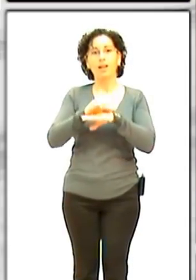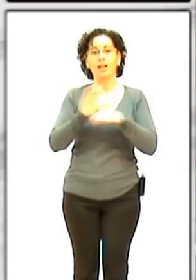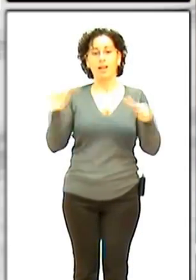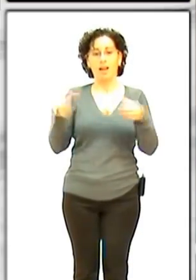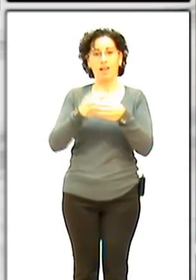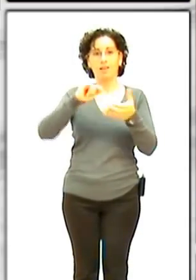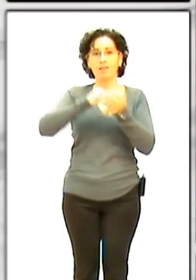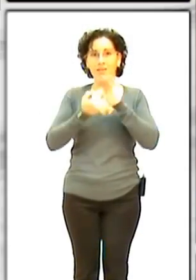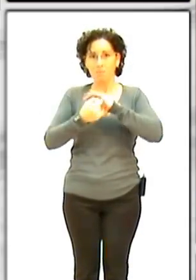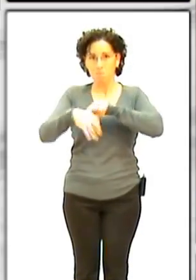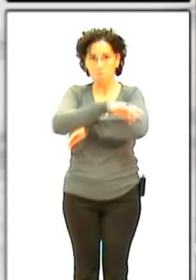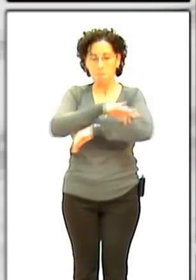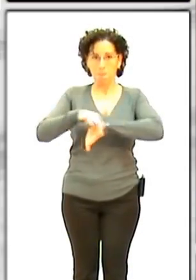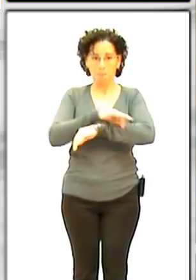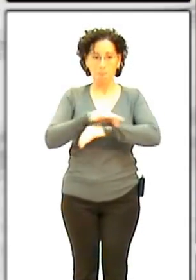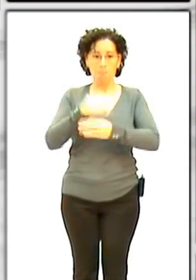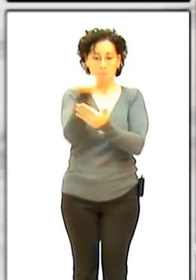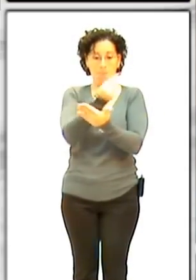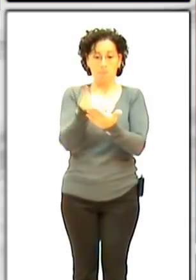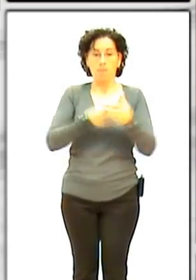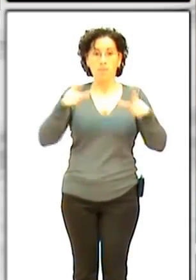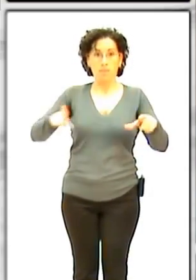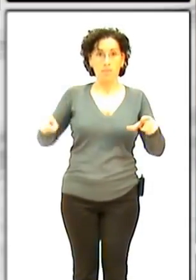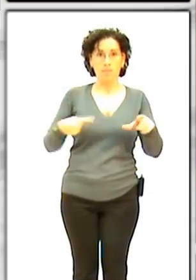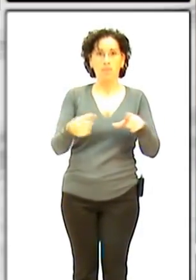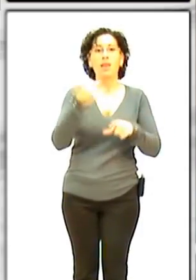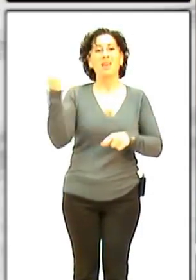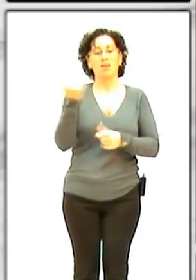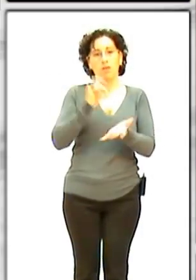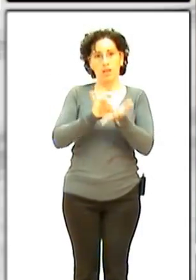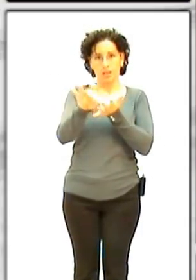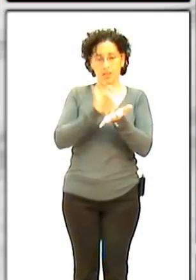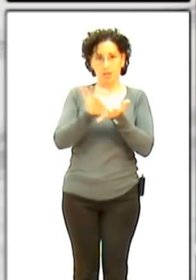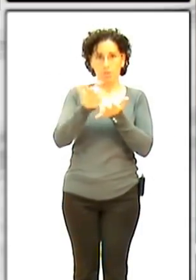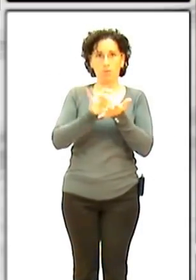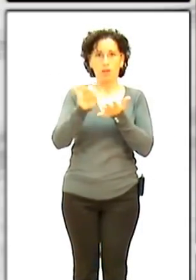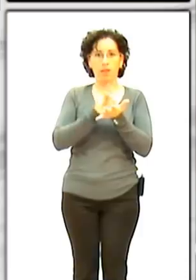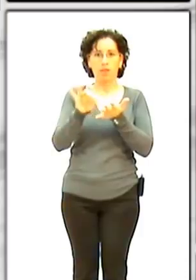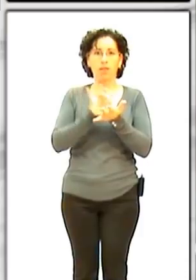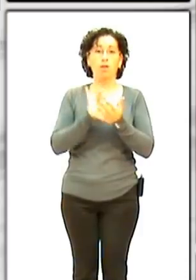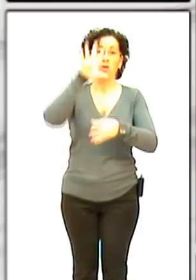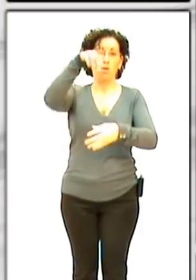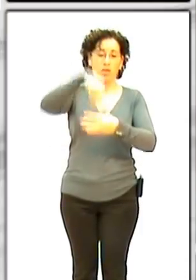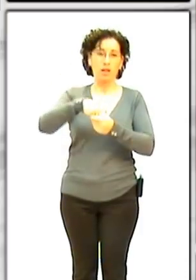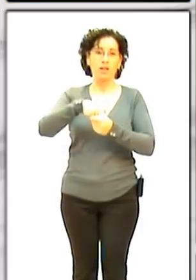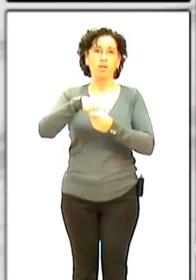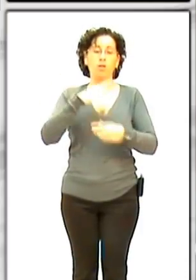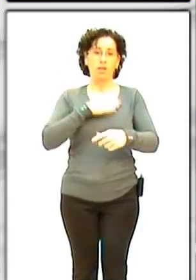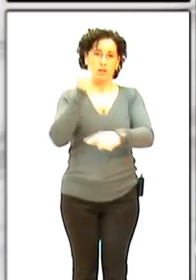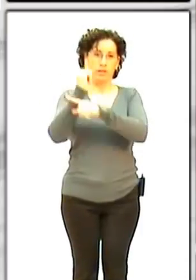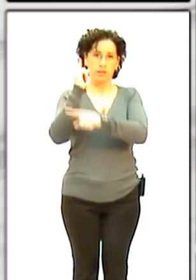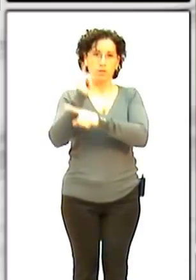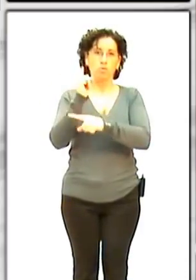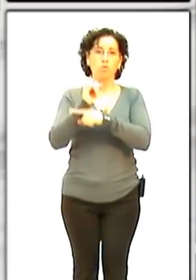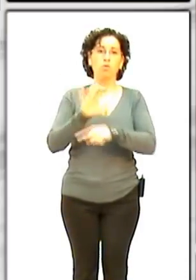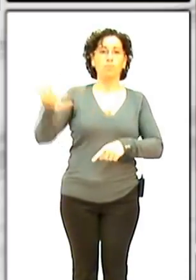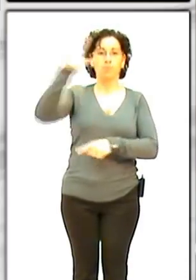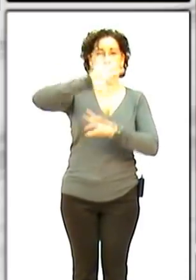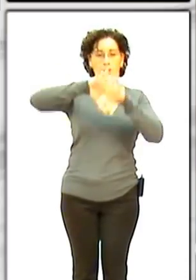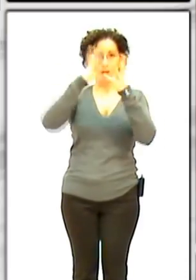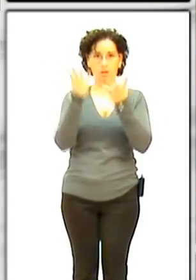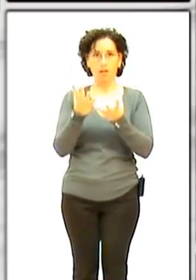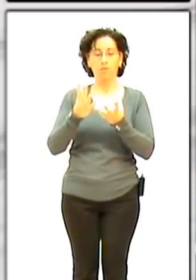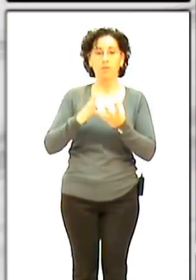en Topografía, jefa de servicio de redacción cartográfica en el área de cartografía temática y Atlas Nacional del Instituto Geográfico Nacional